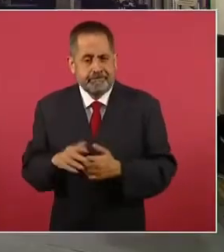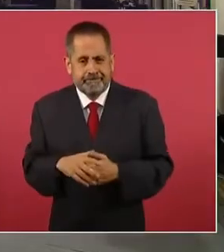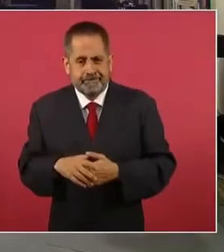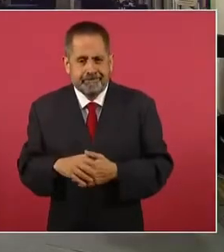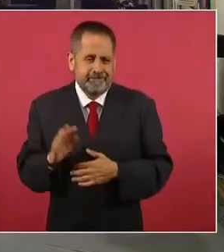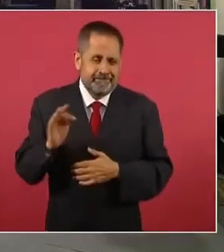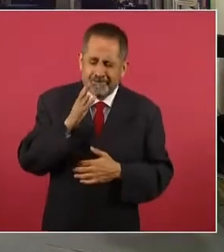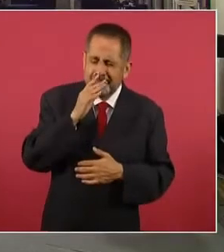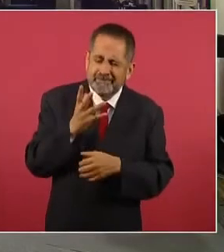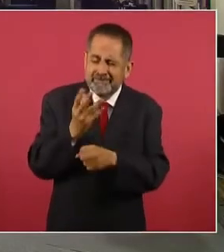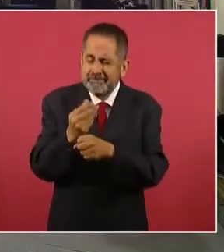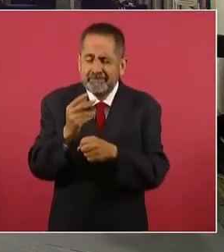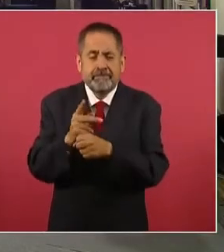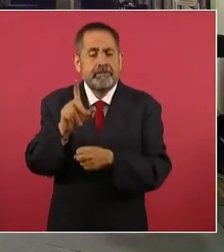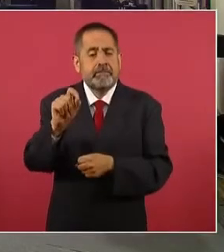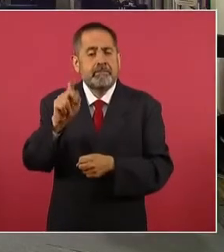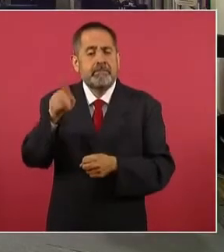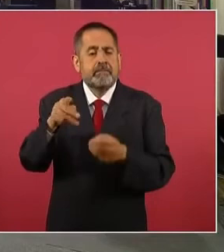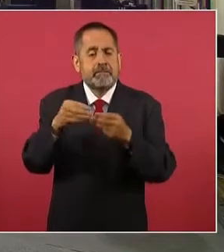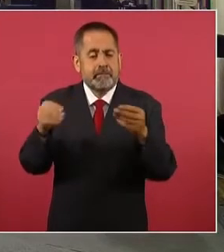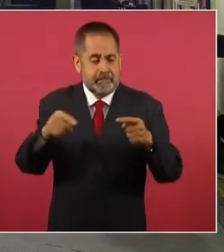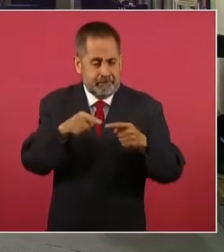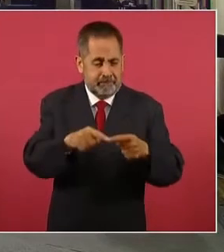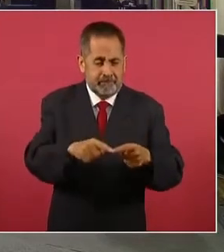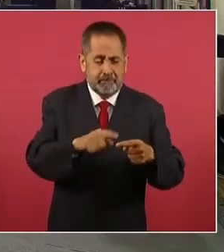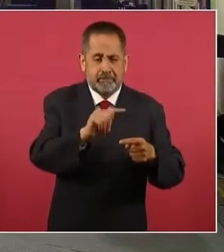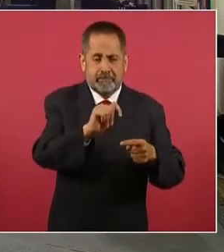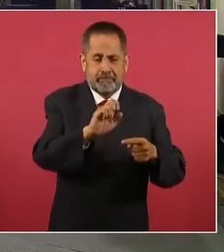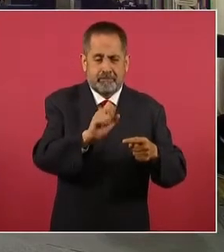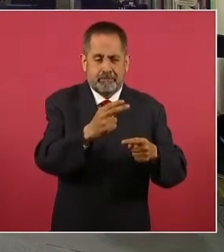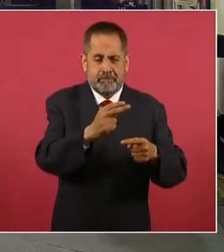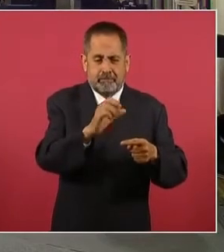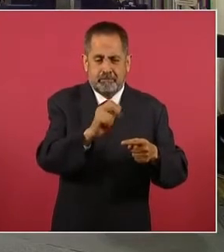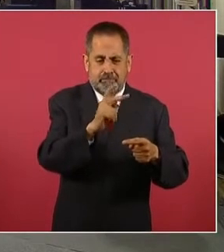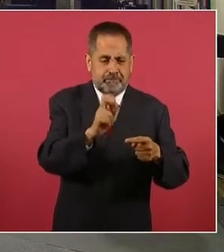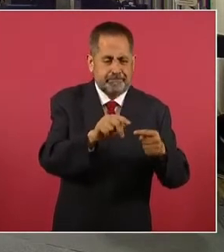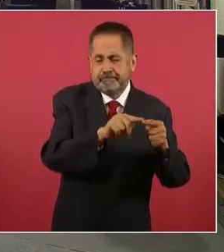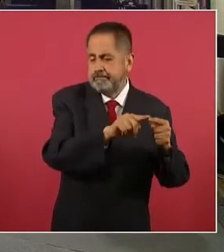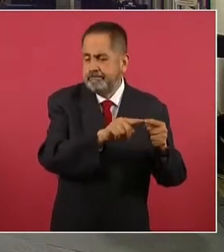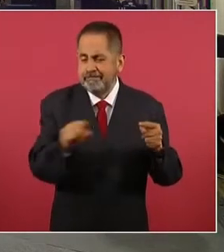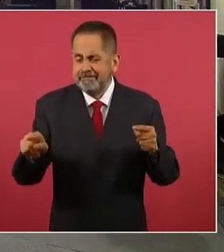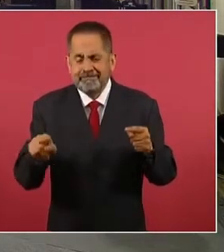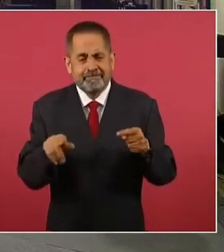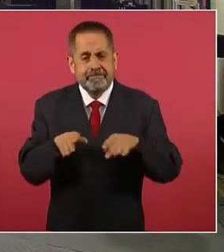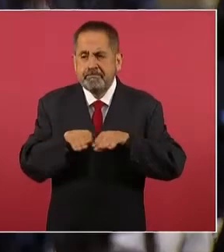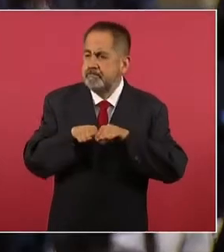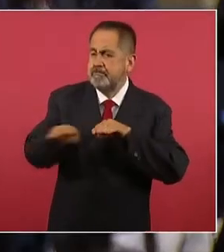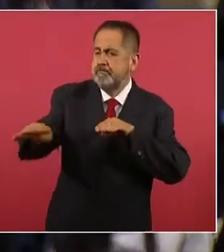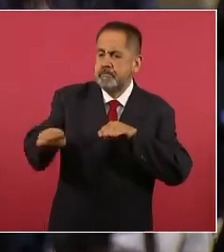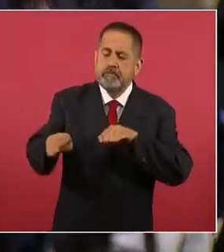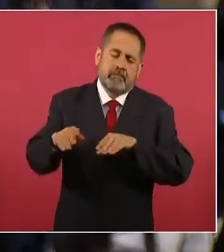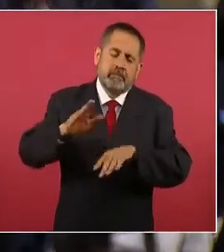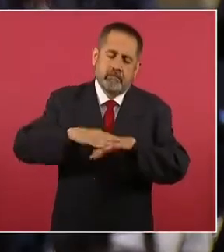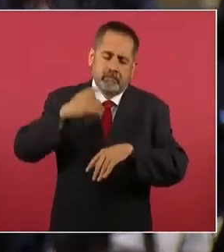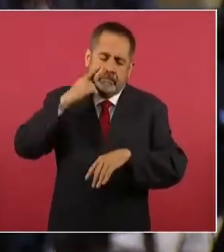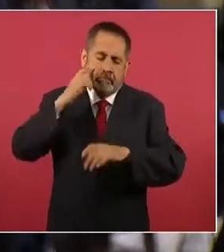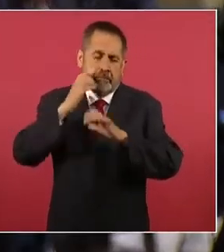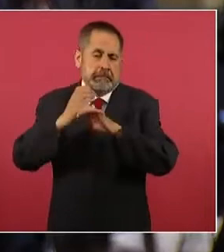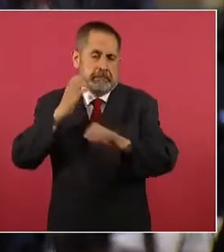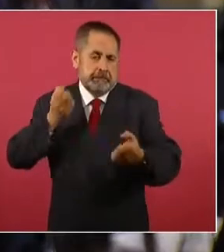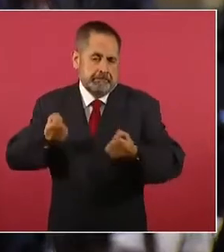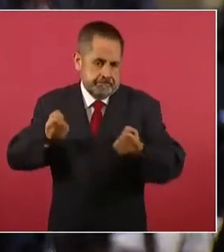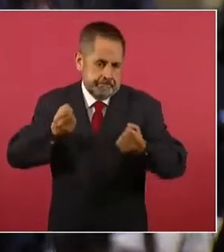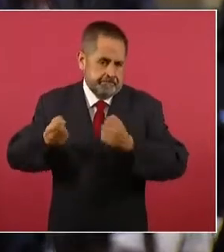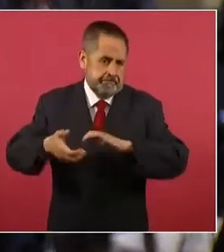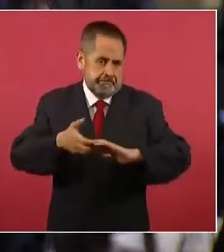arreglar 20 kilómetros del tramo de Coislahuaca a Tejupan, que es un acceso principal para carga pesada y de transporte y